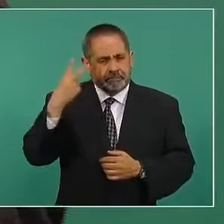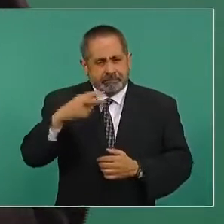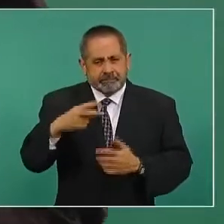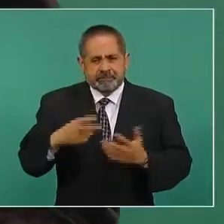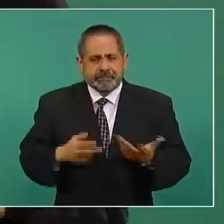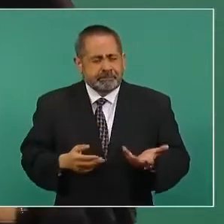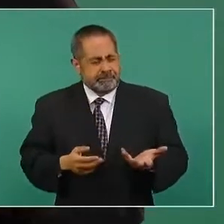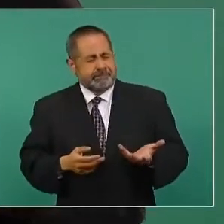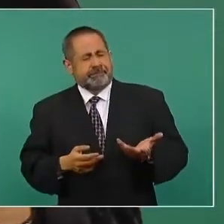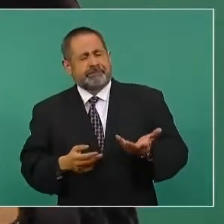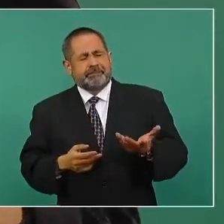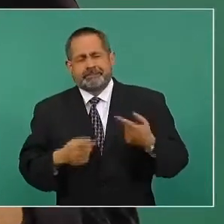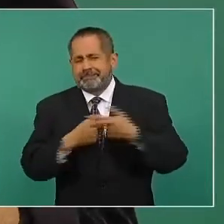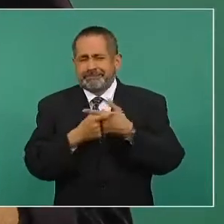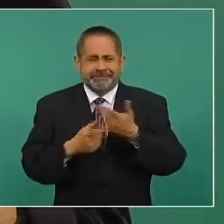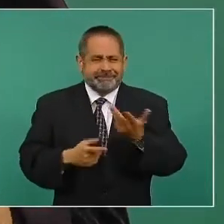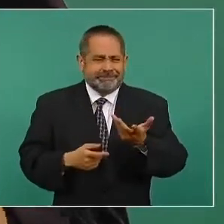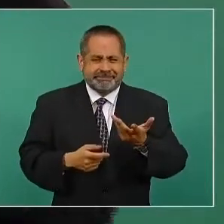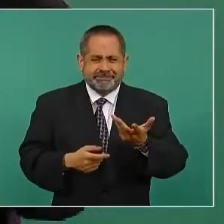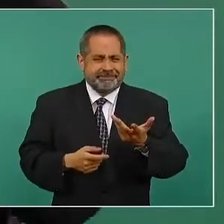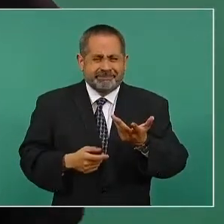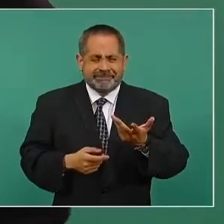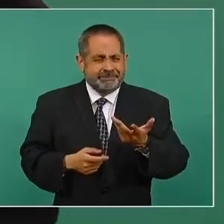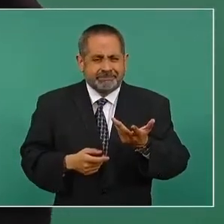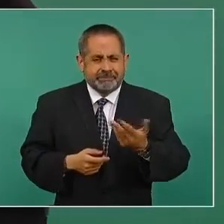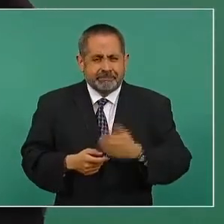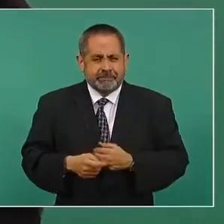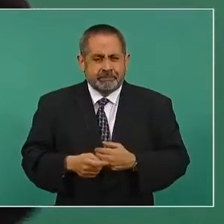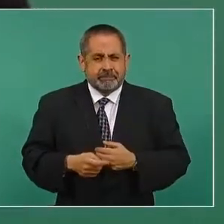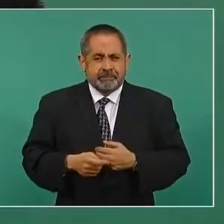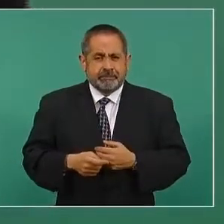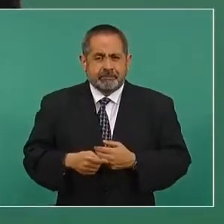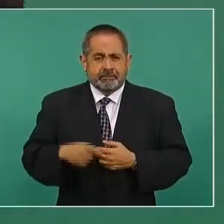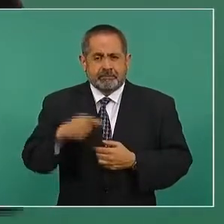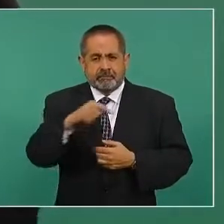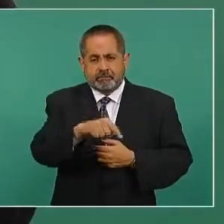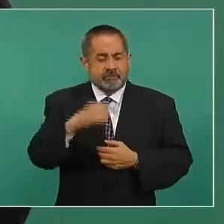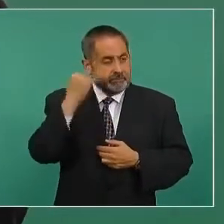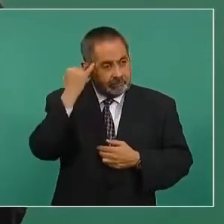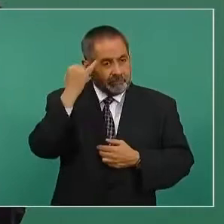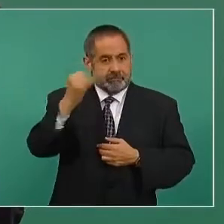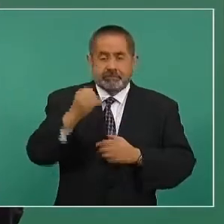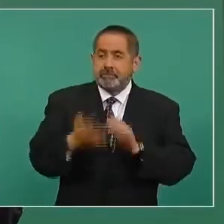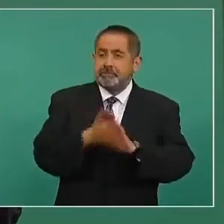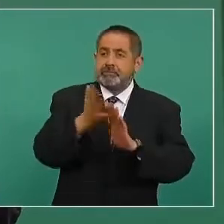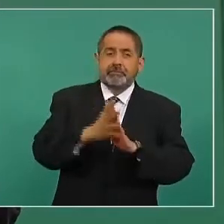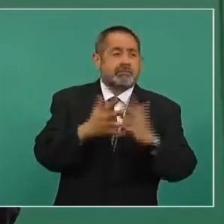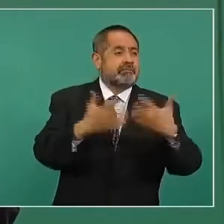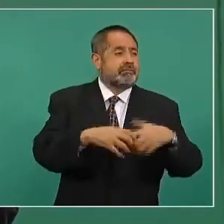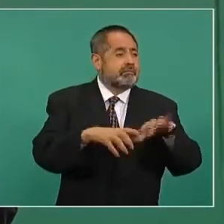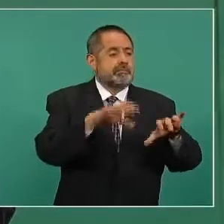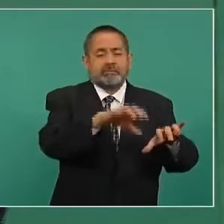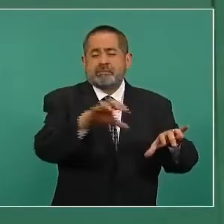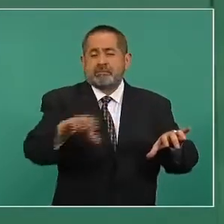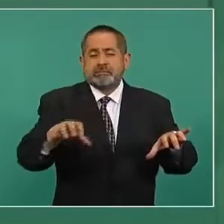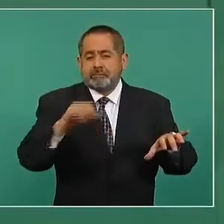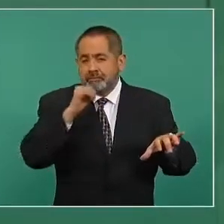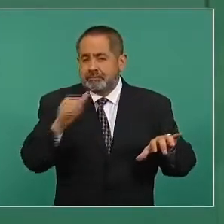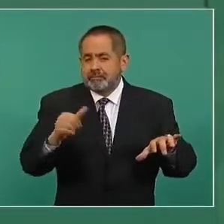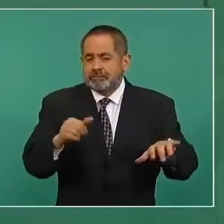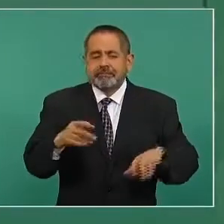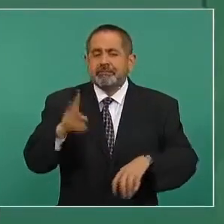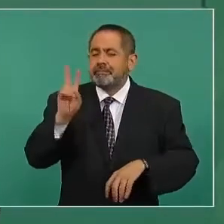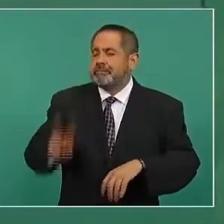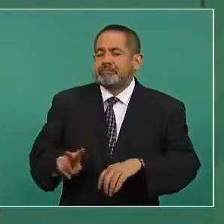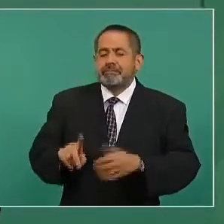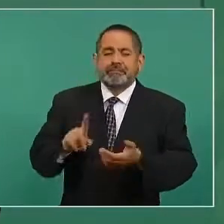Entonces, no hacen las termoeléctricas porque ese no era el propósito, eso fue la